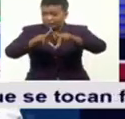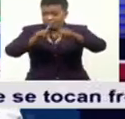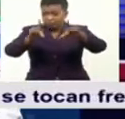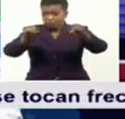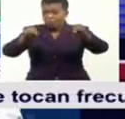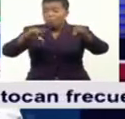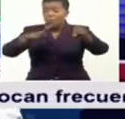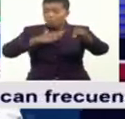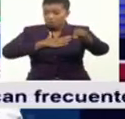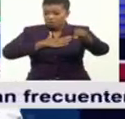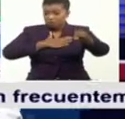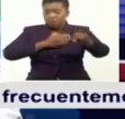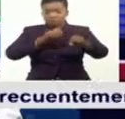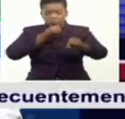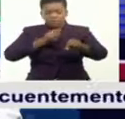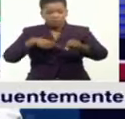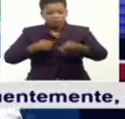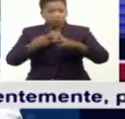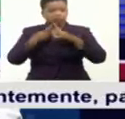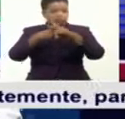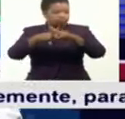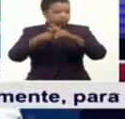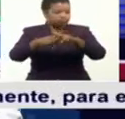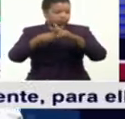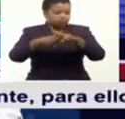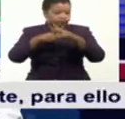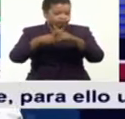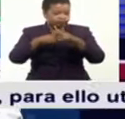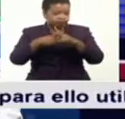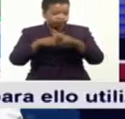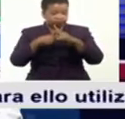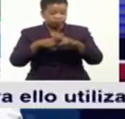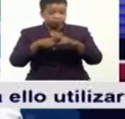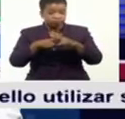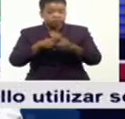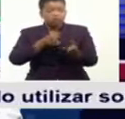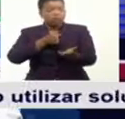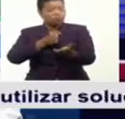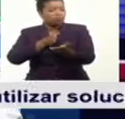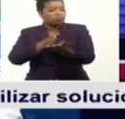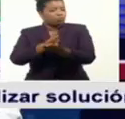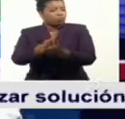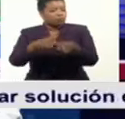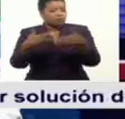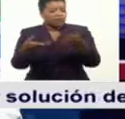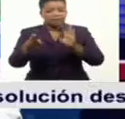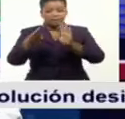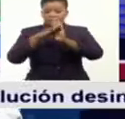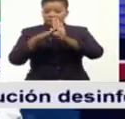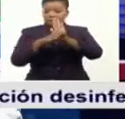que vamos a resolverla, que se van a seguir incrementando las medidas,